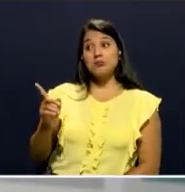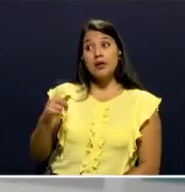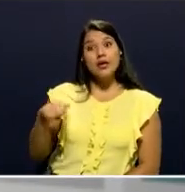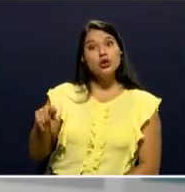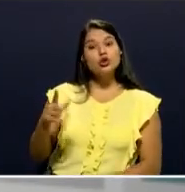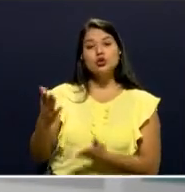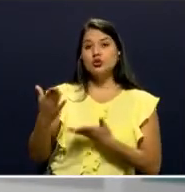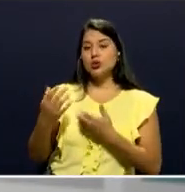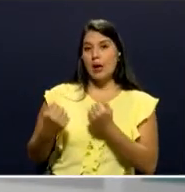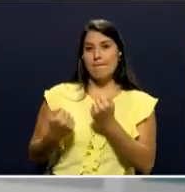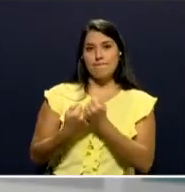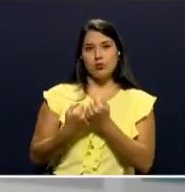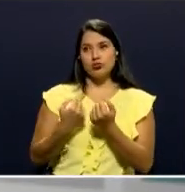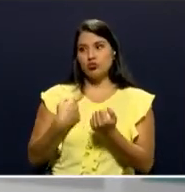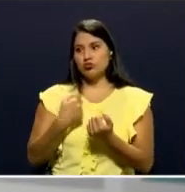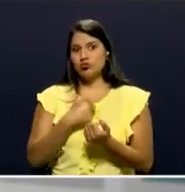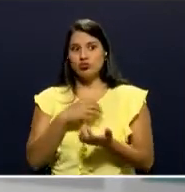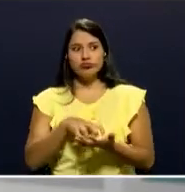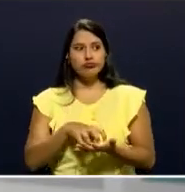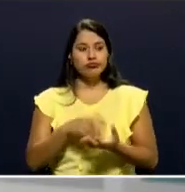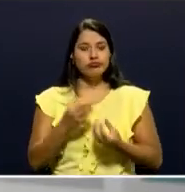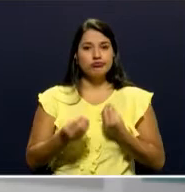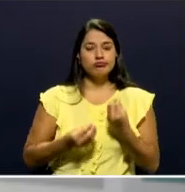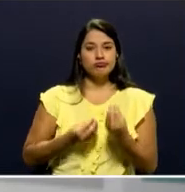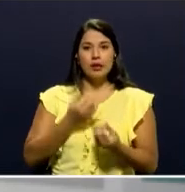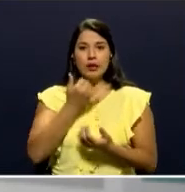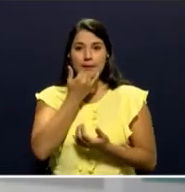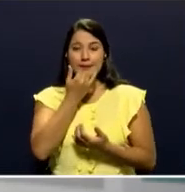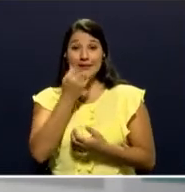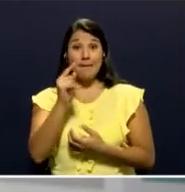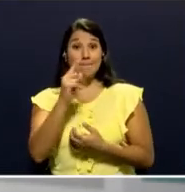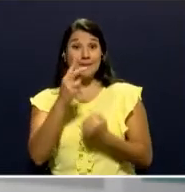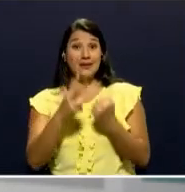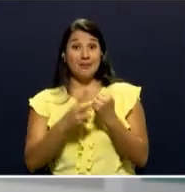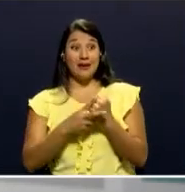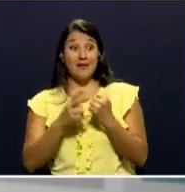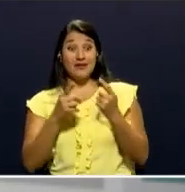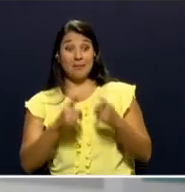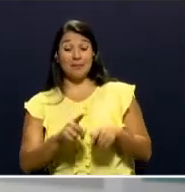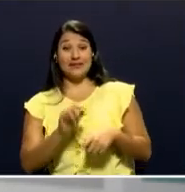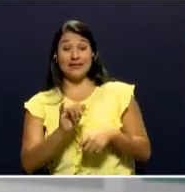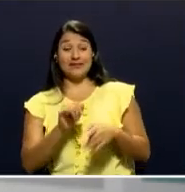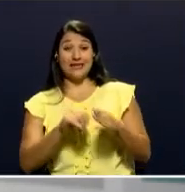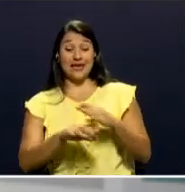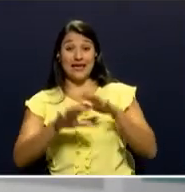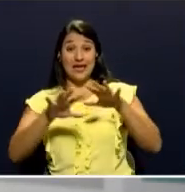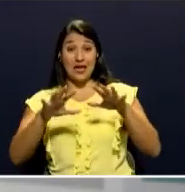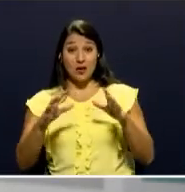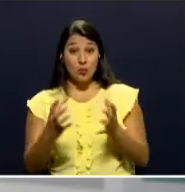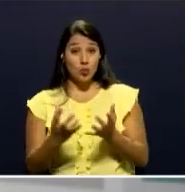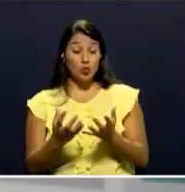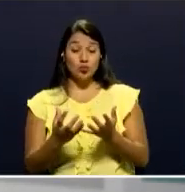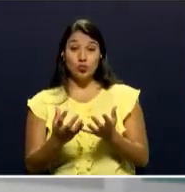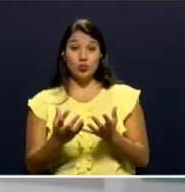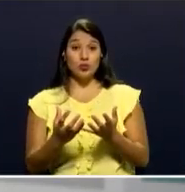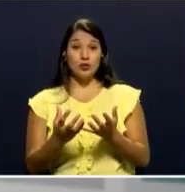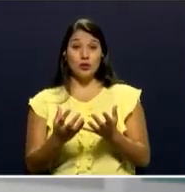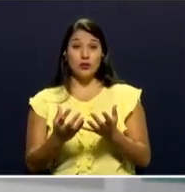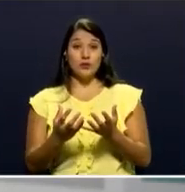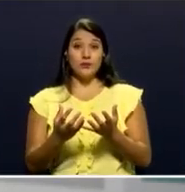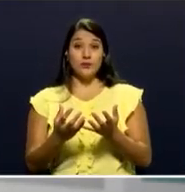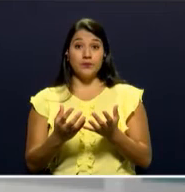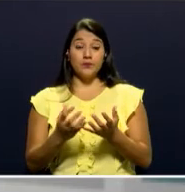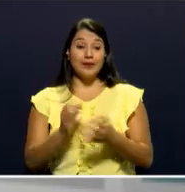obviamente era 17 hombre que iba a suceder es primera vez que está sucediendo esto a nivel mundial es algo que